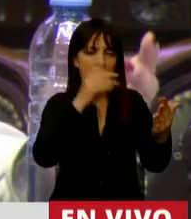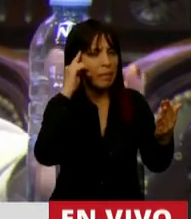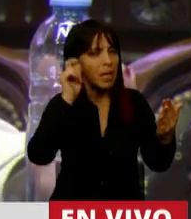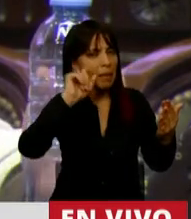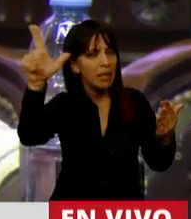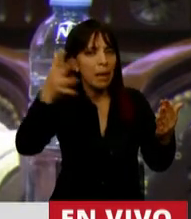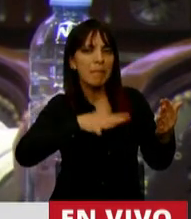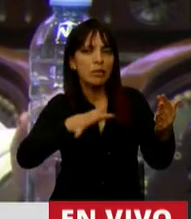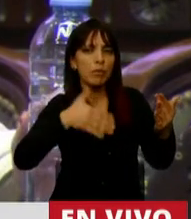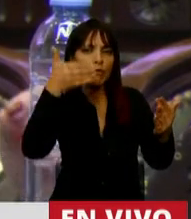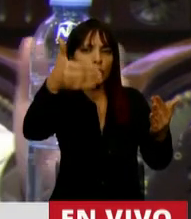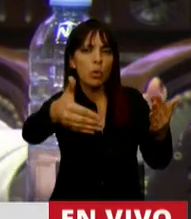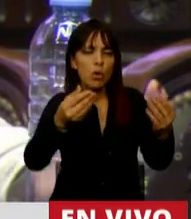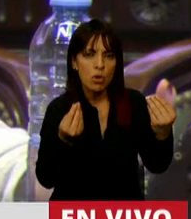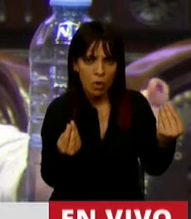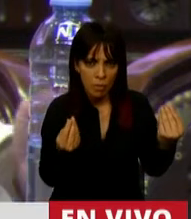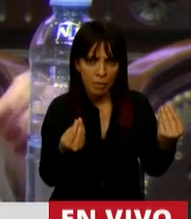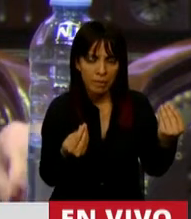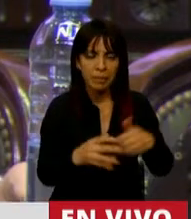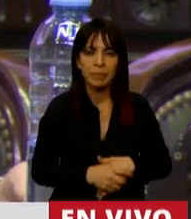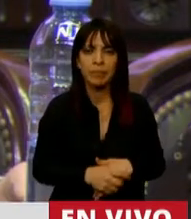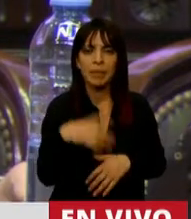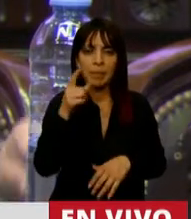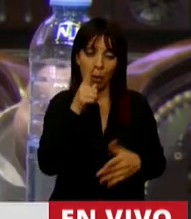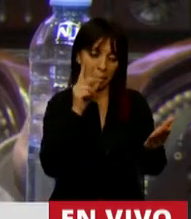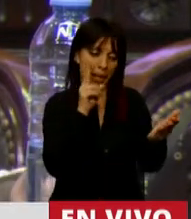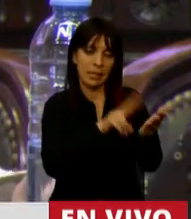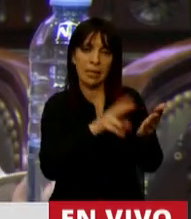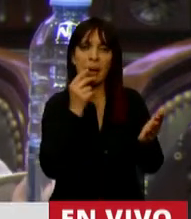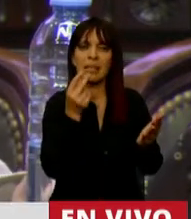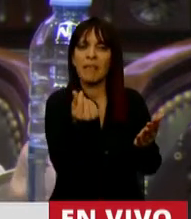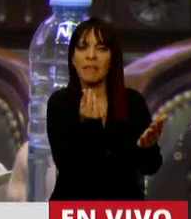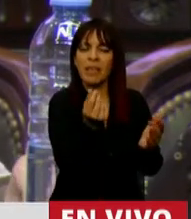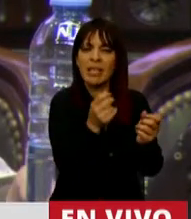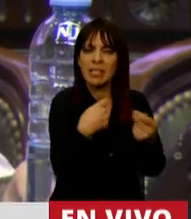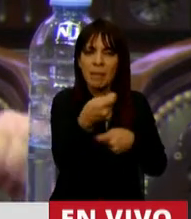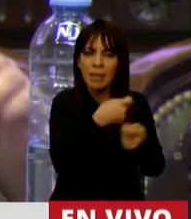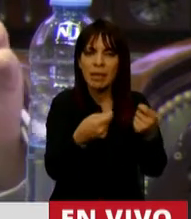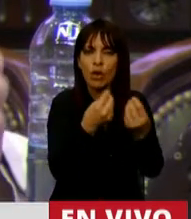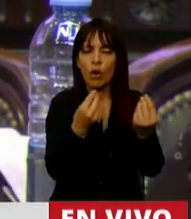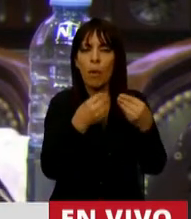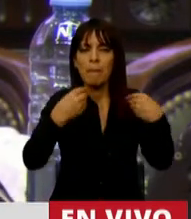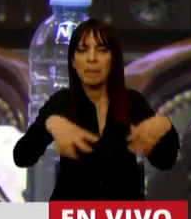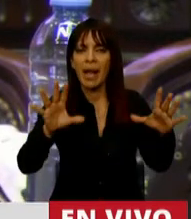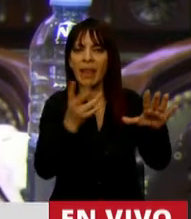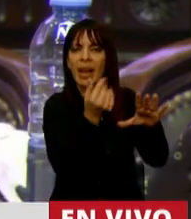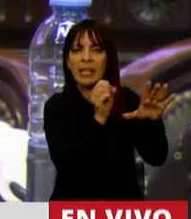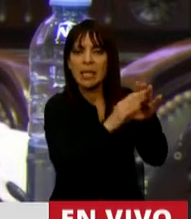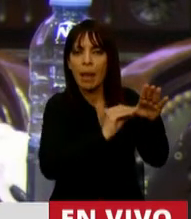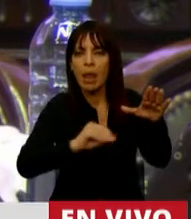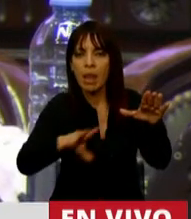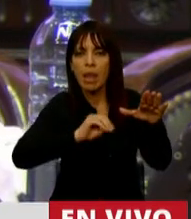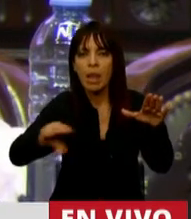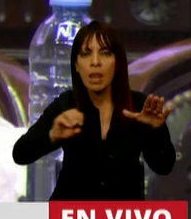desarrollar expectativas, en cambio, se prevé más financiamiento a través de emisión y pérdida de reservas. La